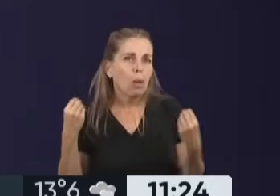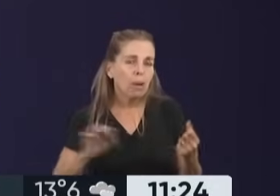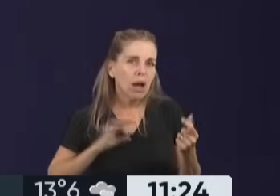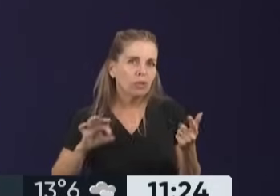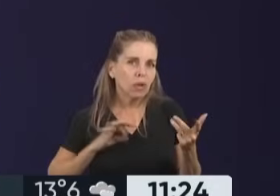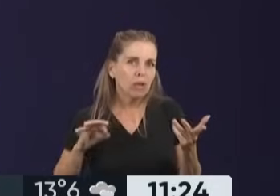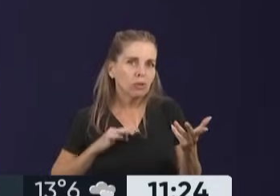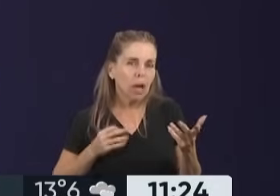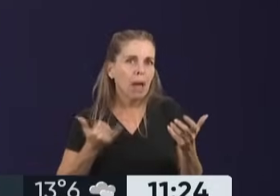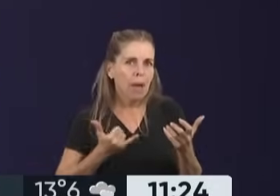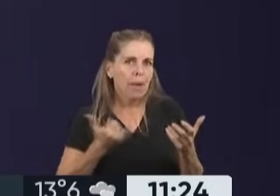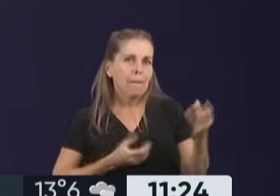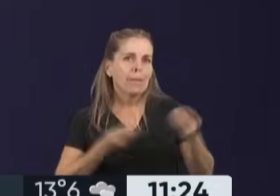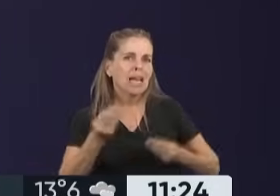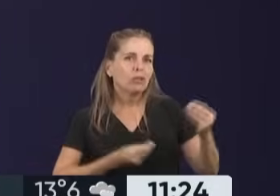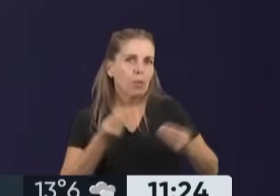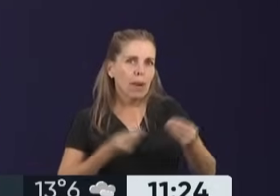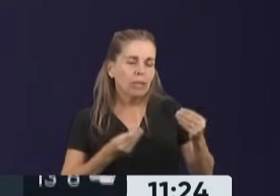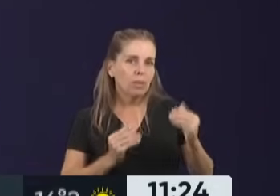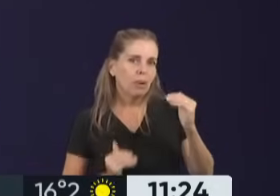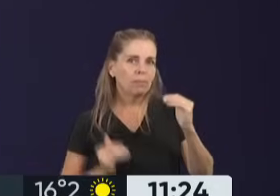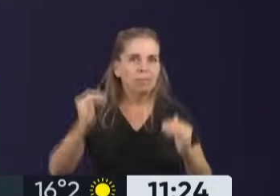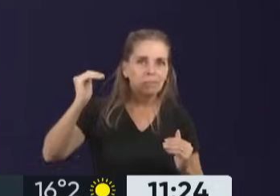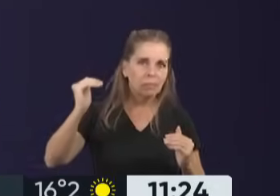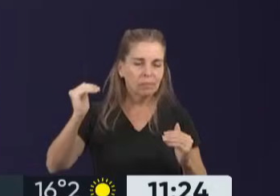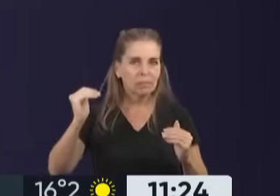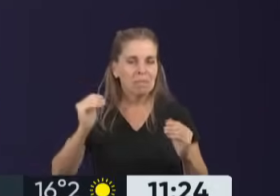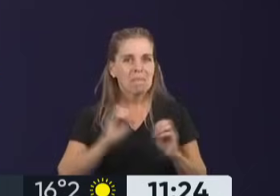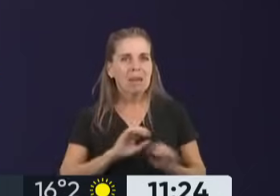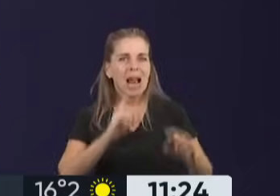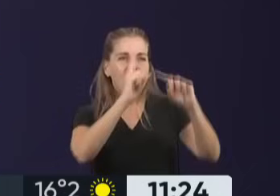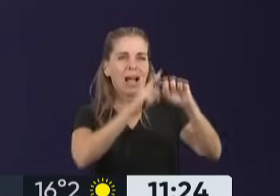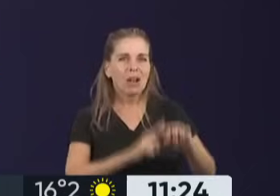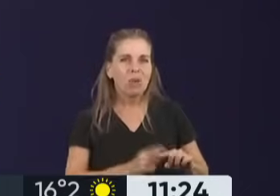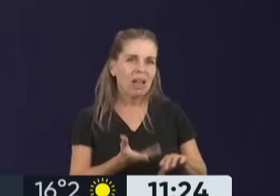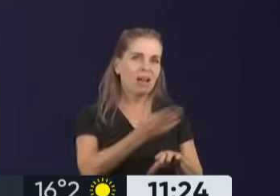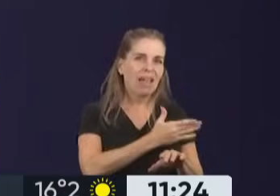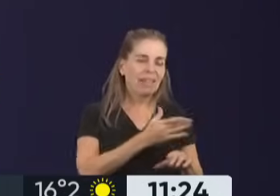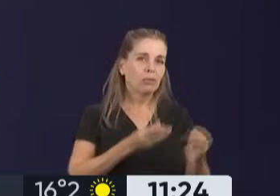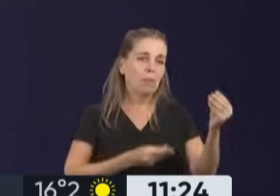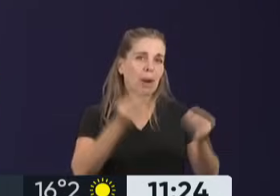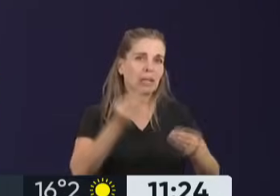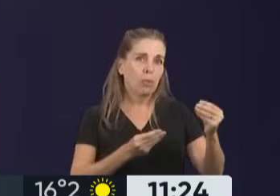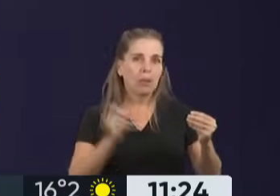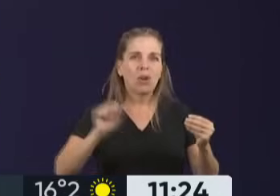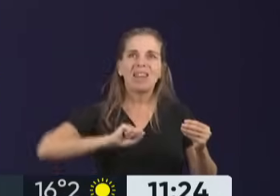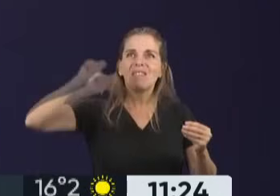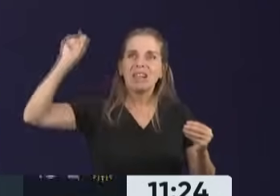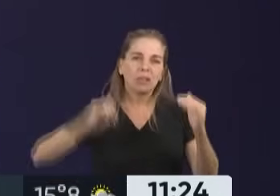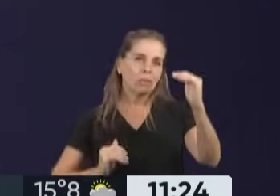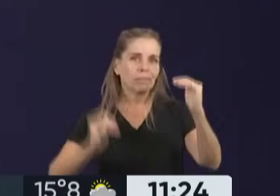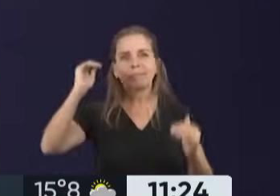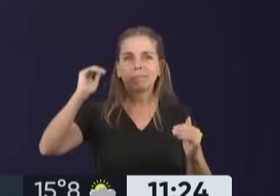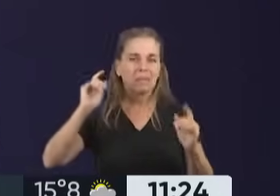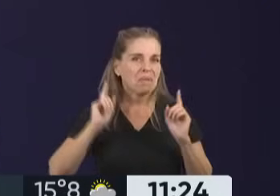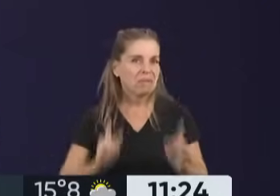tuvimos presupuesto, pero tan mal estimados que efectivamente tampoco te terminaban sirviendo para nada,